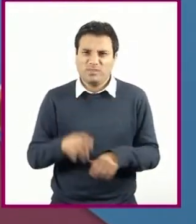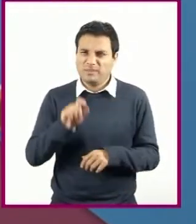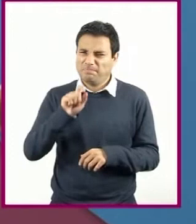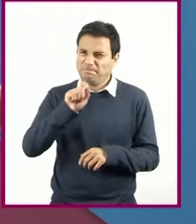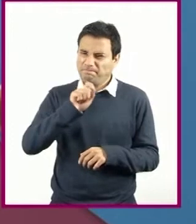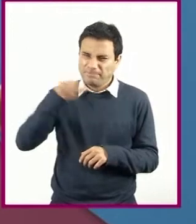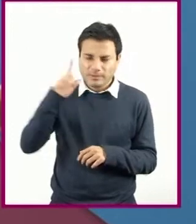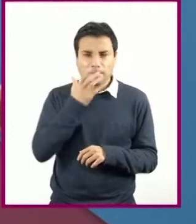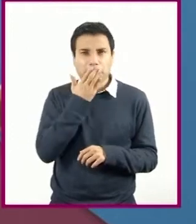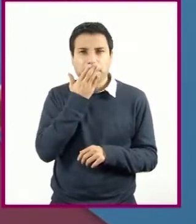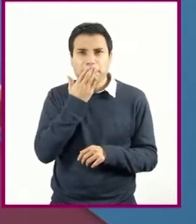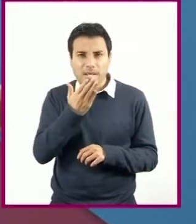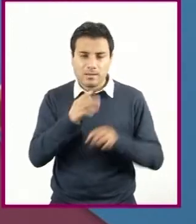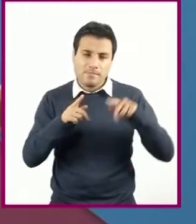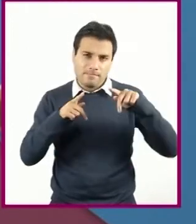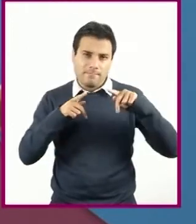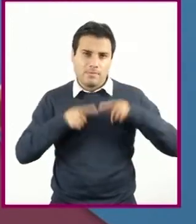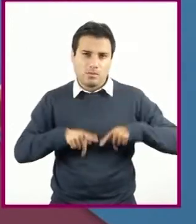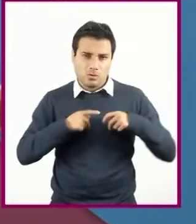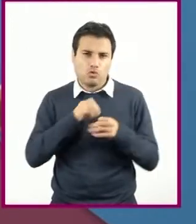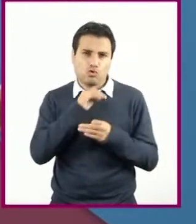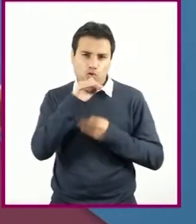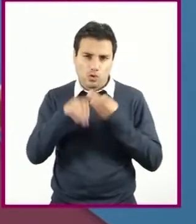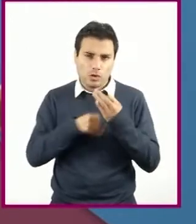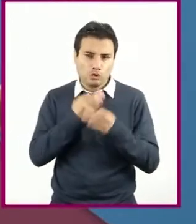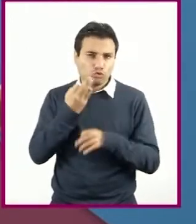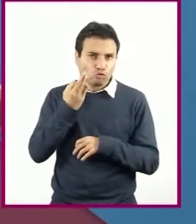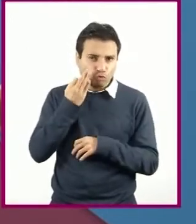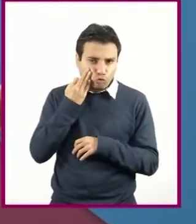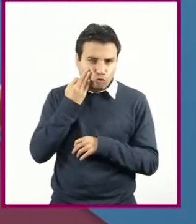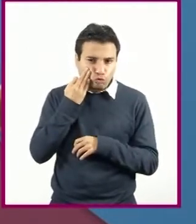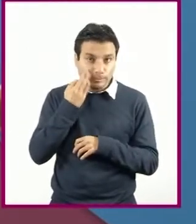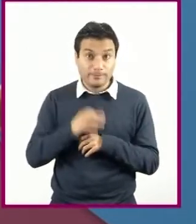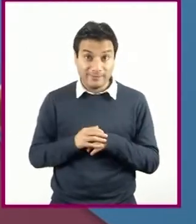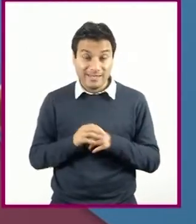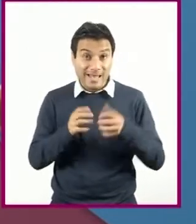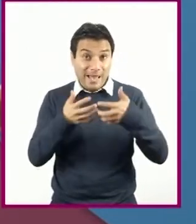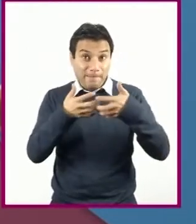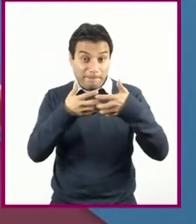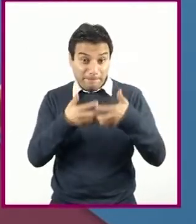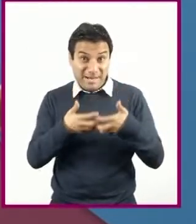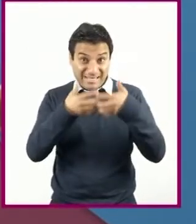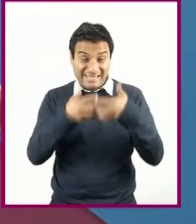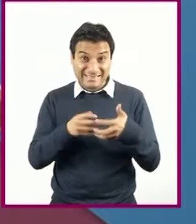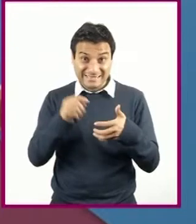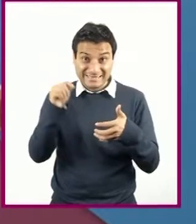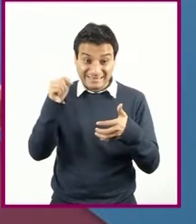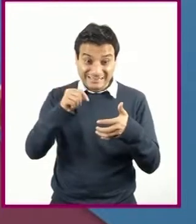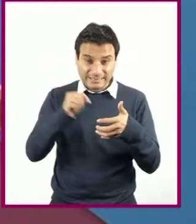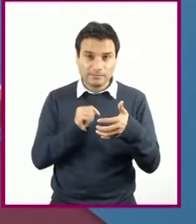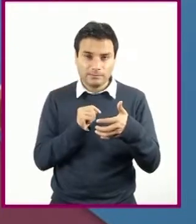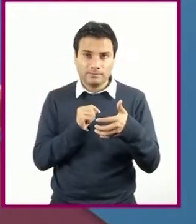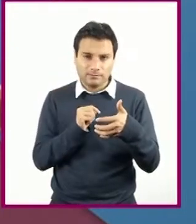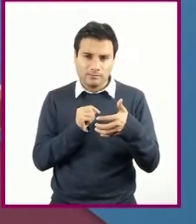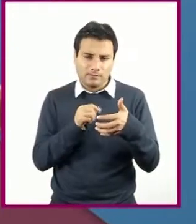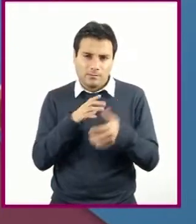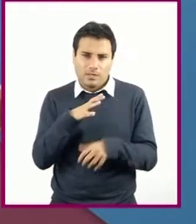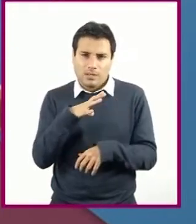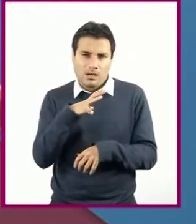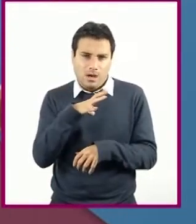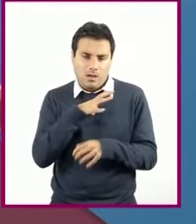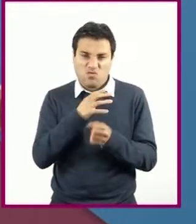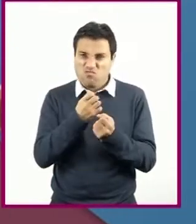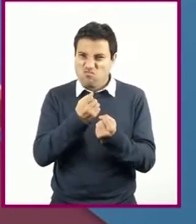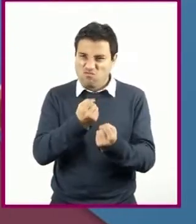además claramente visibles. Las máquinas utilizadas para la producción, aunque no especialmente